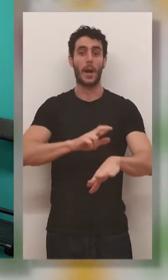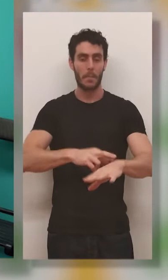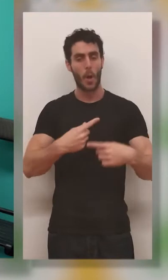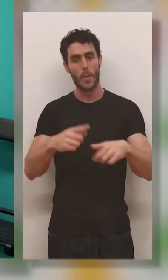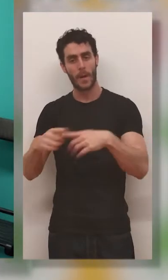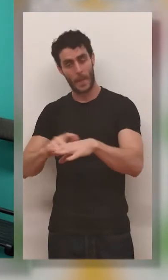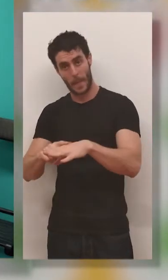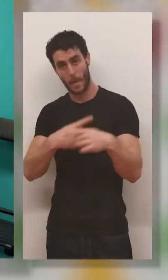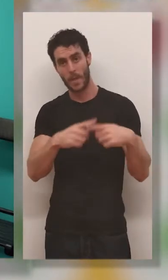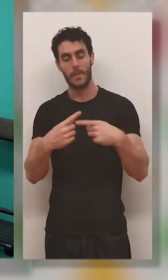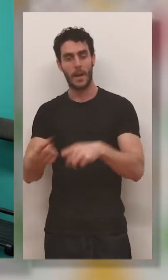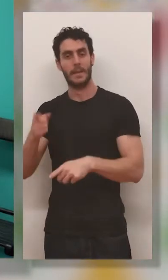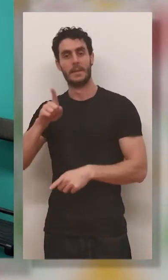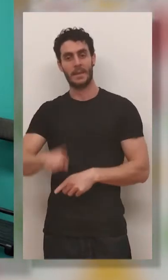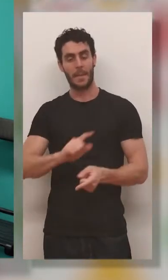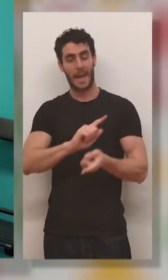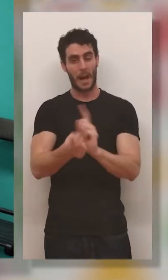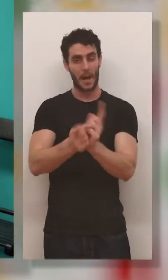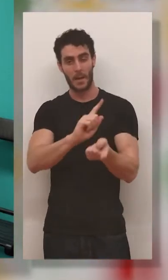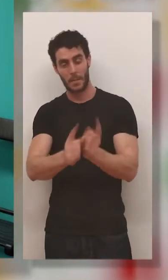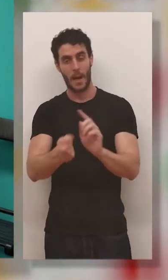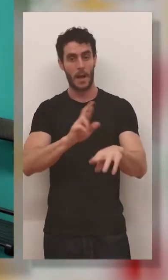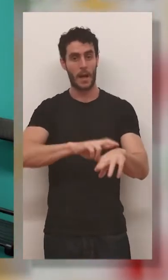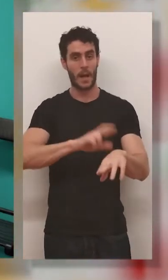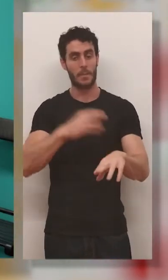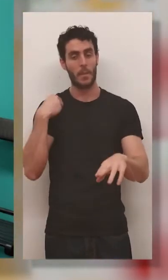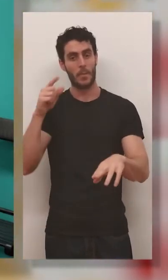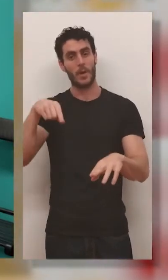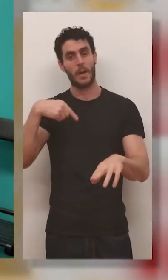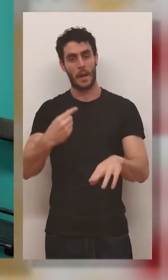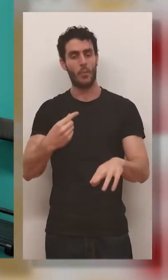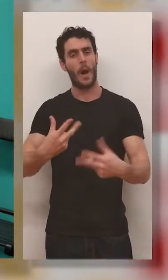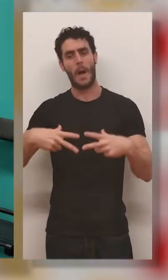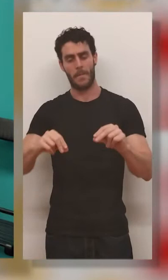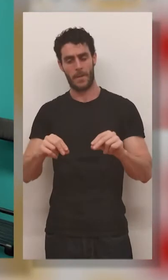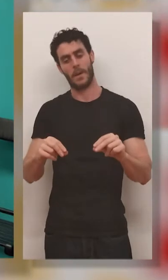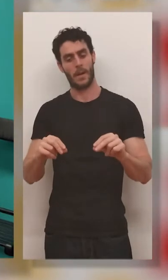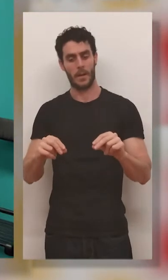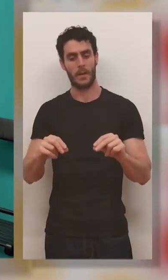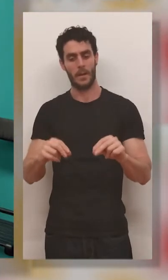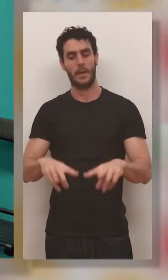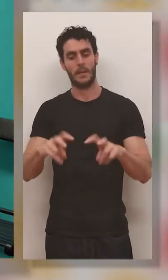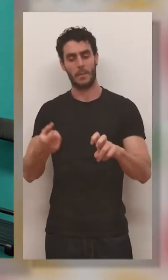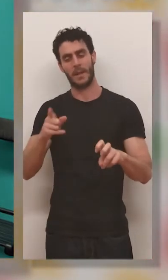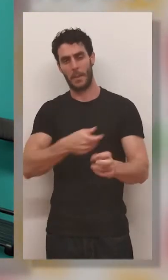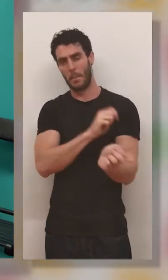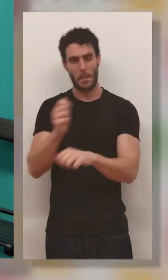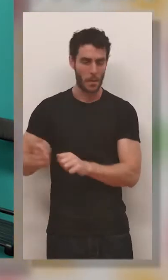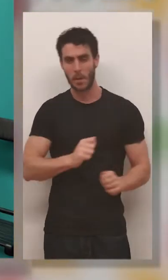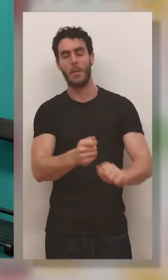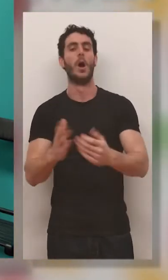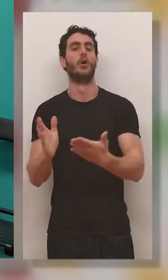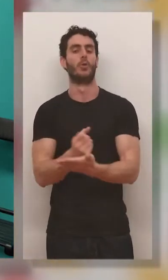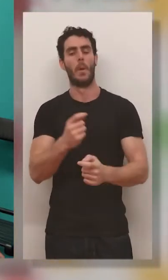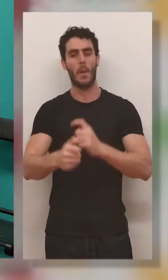también variar esos ritmos y terminarlos con algún break. Como han dicho, intentando jugar con todos los tambores y